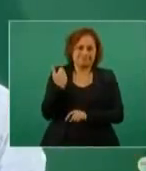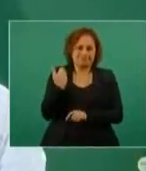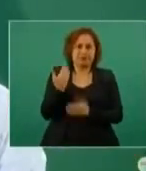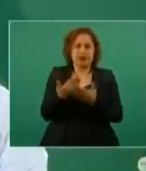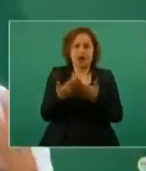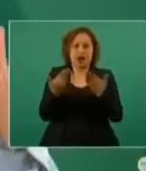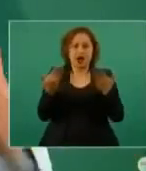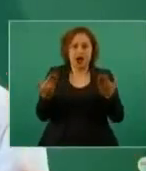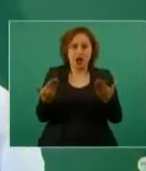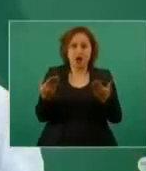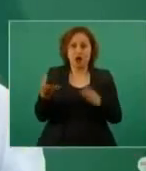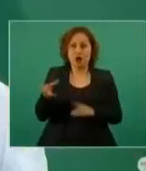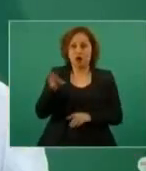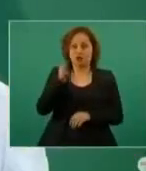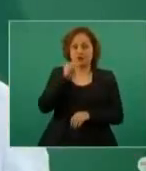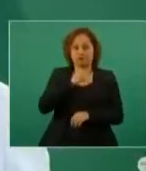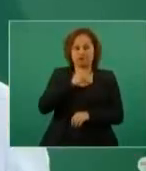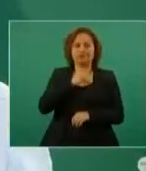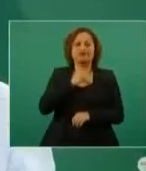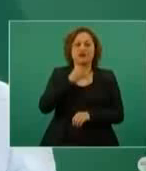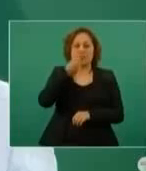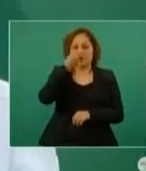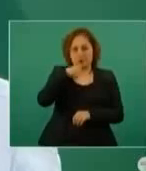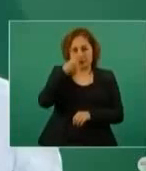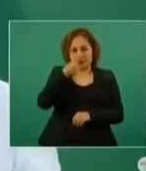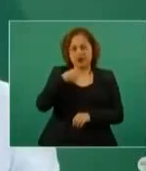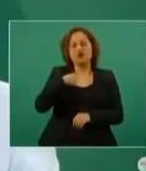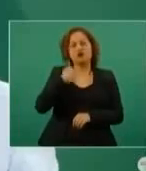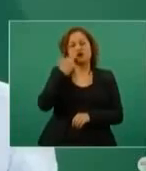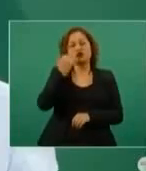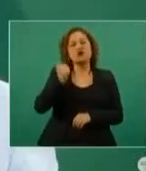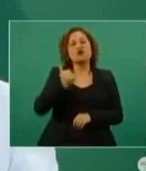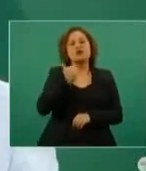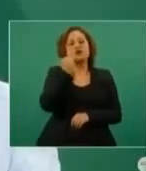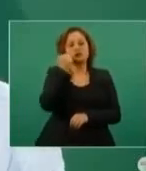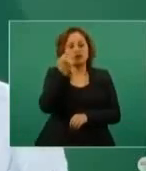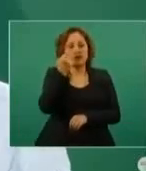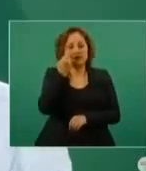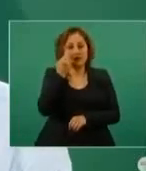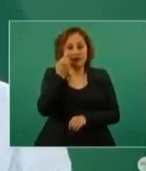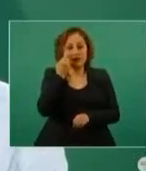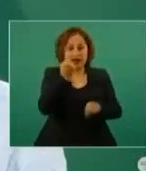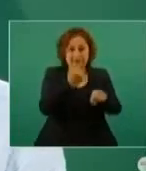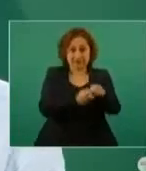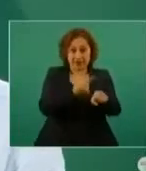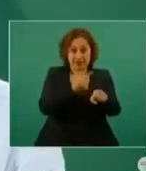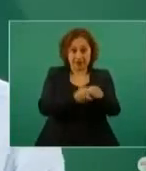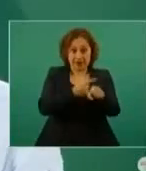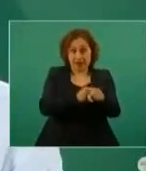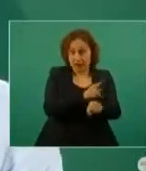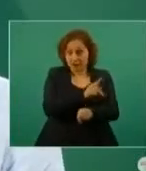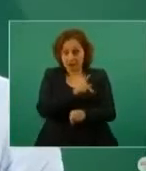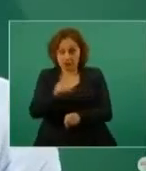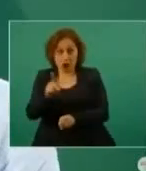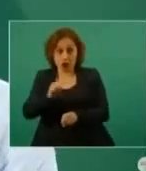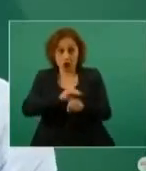¿Qué tiene que ver? Pero cercano pues es que... a mi cumpleaños. ¿Qué tiene que ver? Pues, es como de... pues miren.